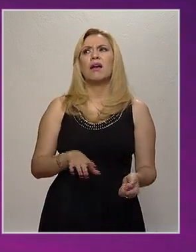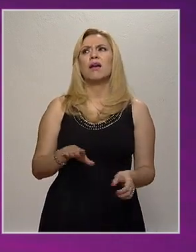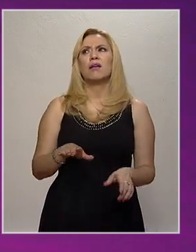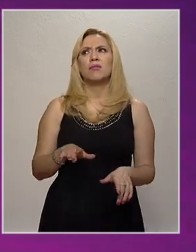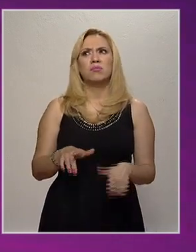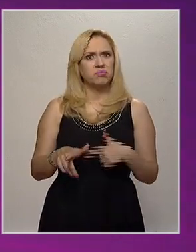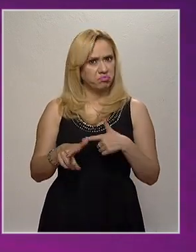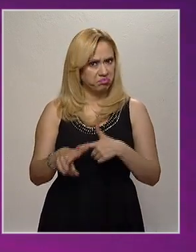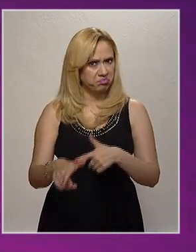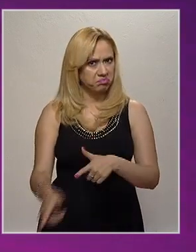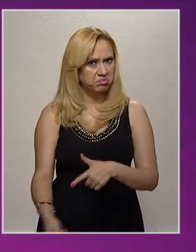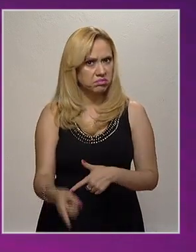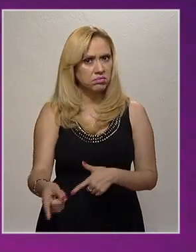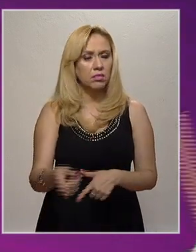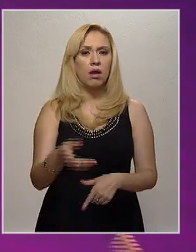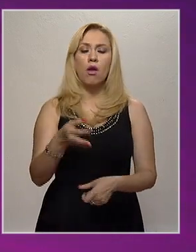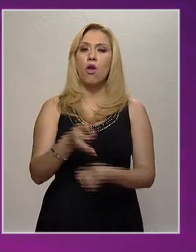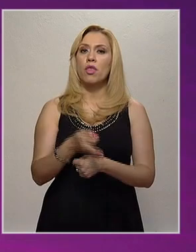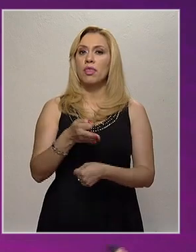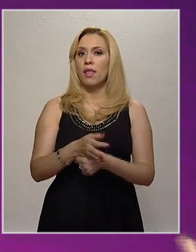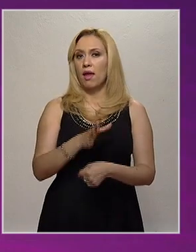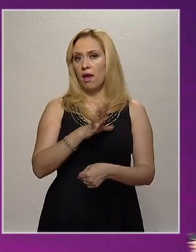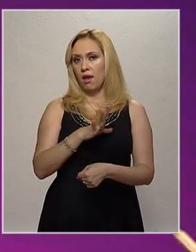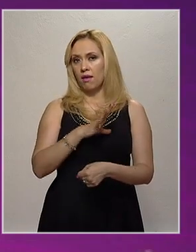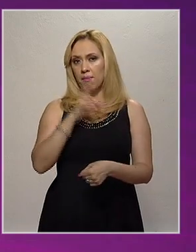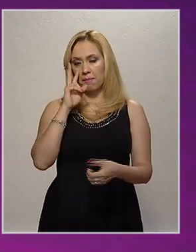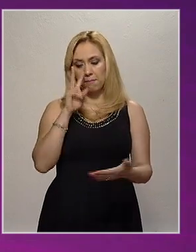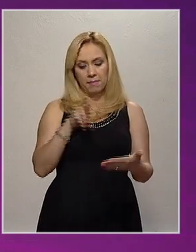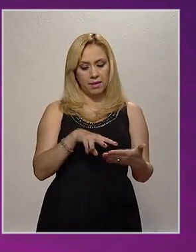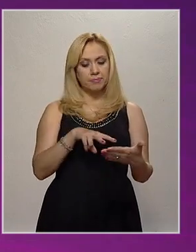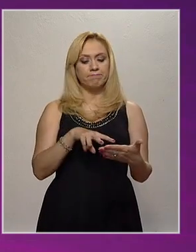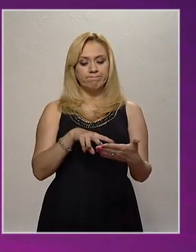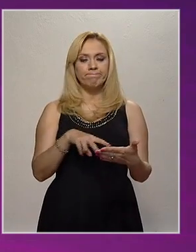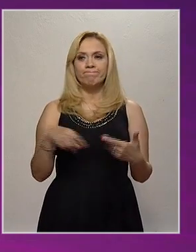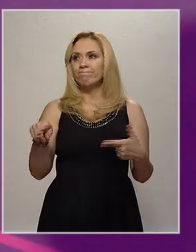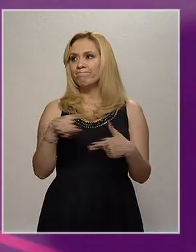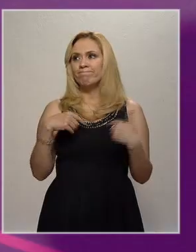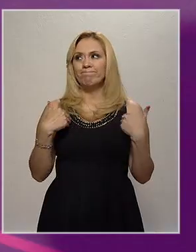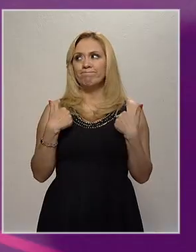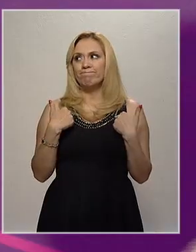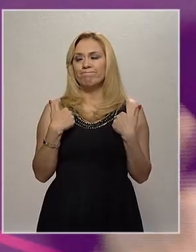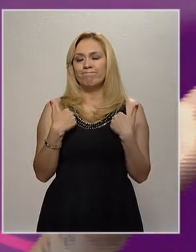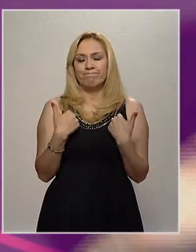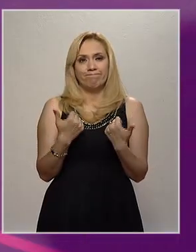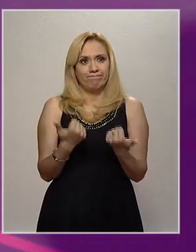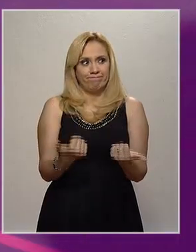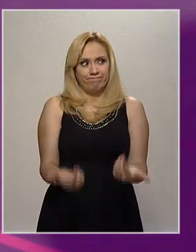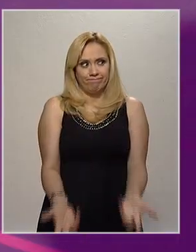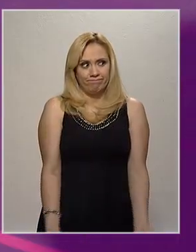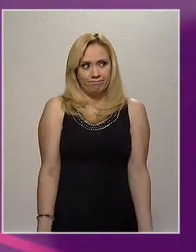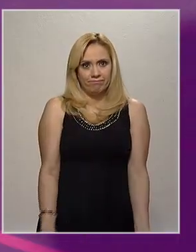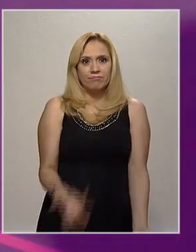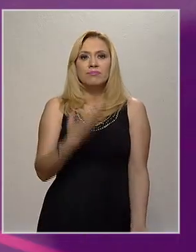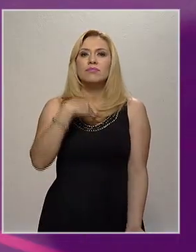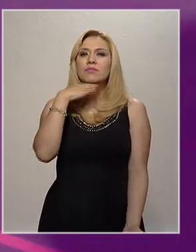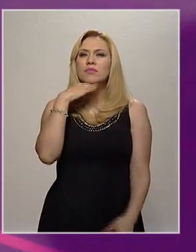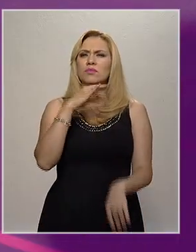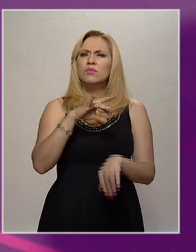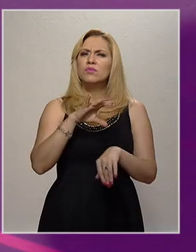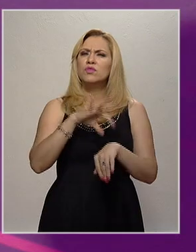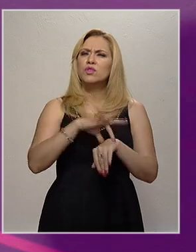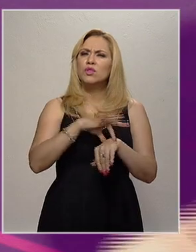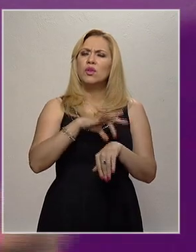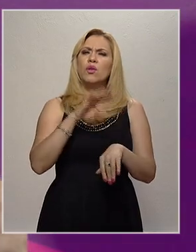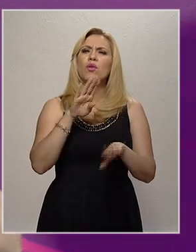fenómeno. Entonces, por ejemplo, aquí se hacen distinciones que luego escapan a nuestra comprensión. Por ejemplo, negligencia médica también puede ser